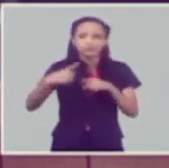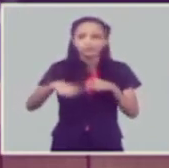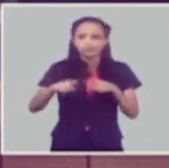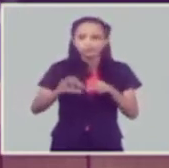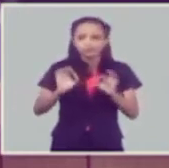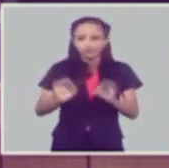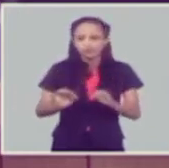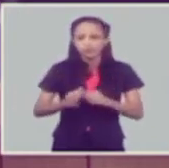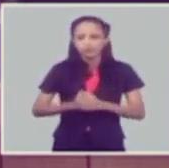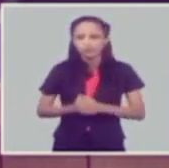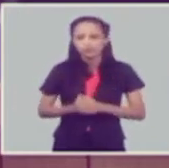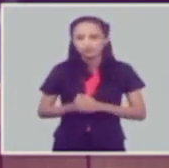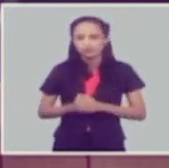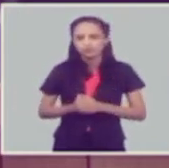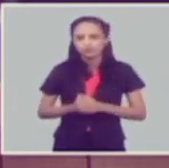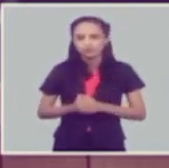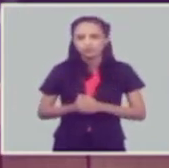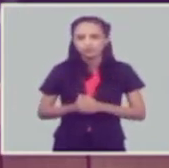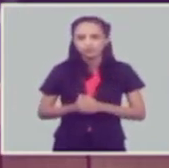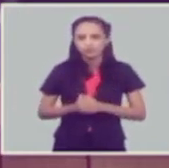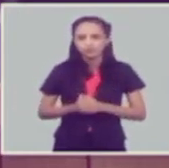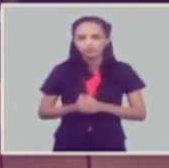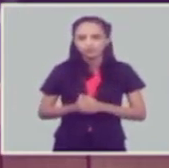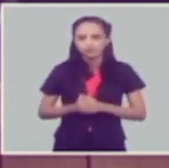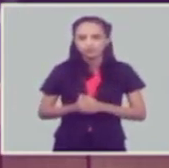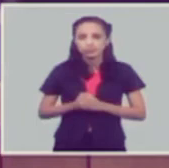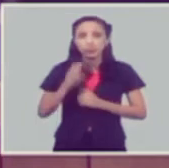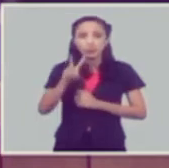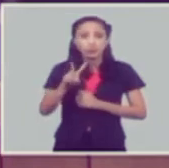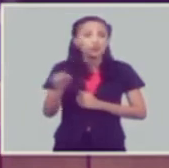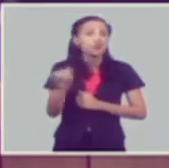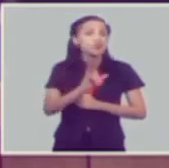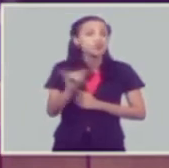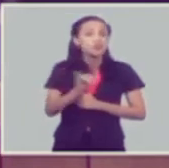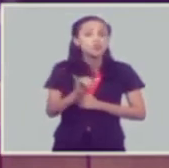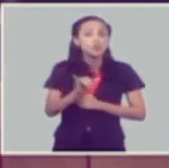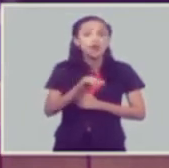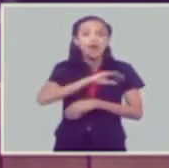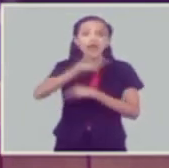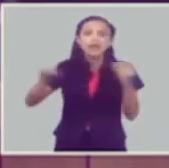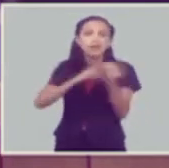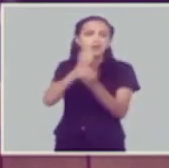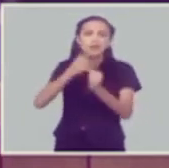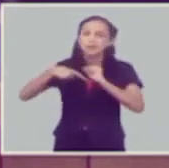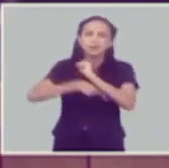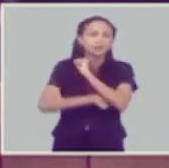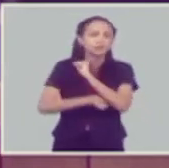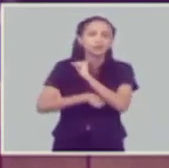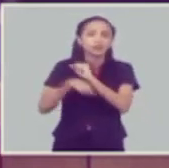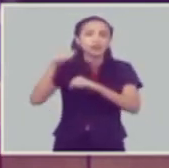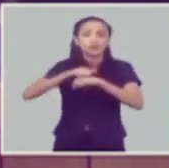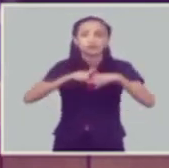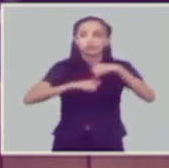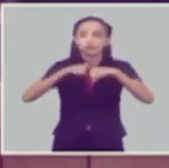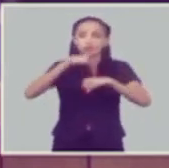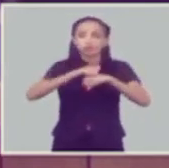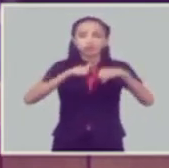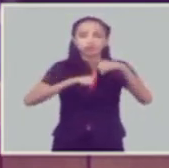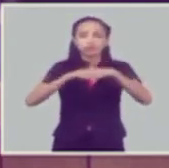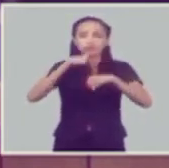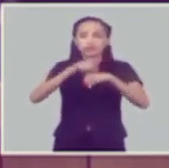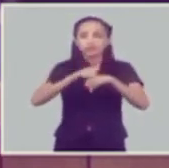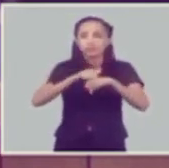la ciudadanía. Urge también que promovamos cambios más profundos a nivel estructural para desatar las